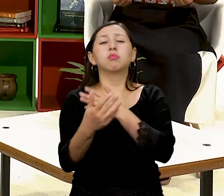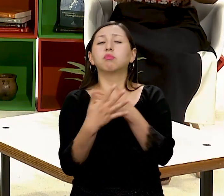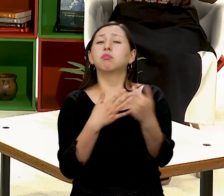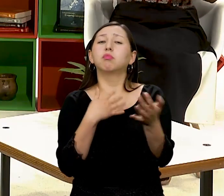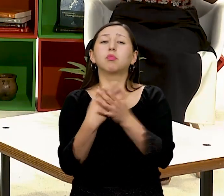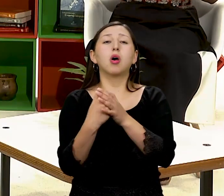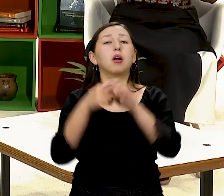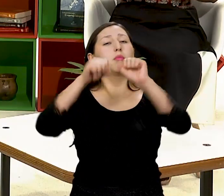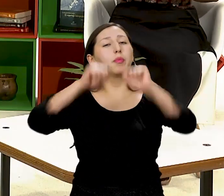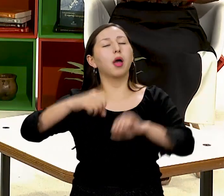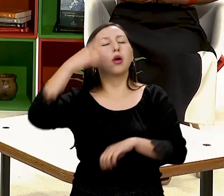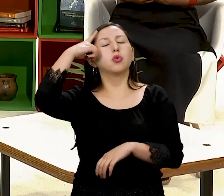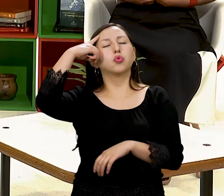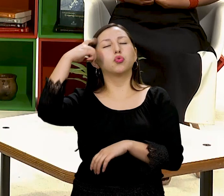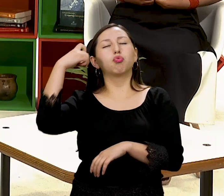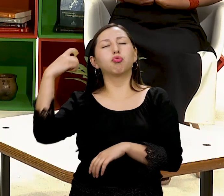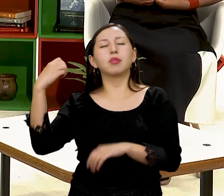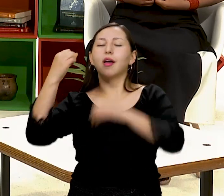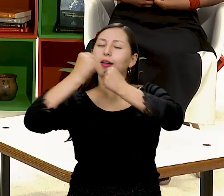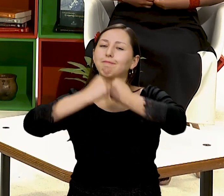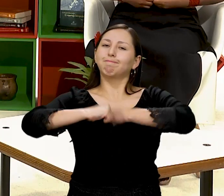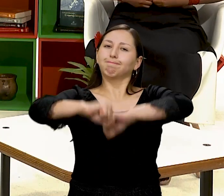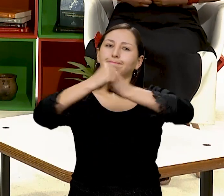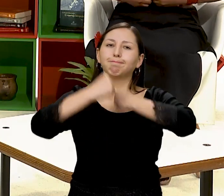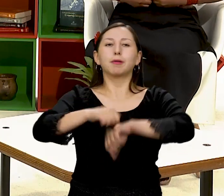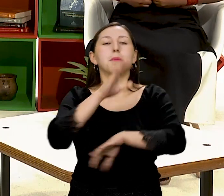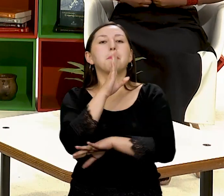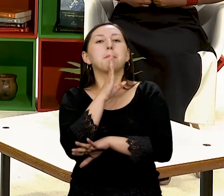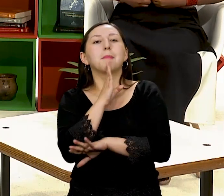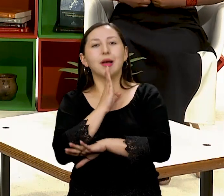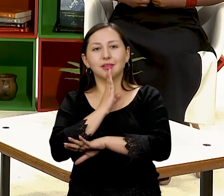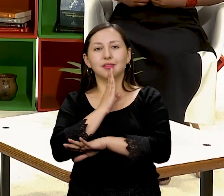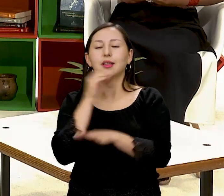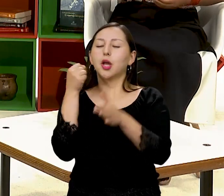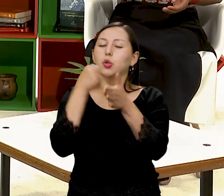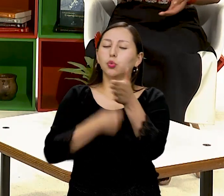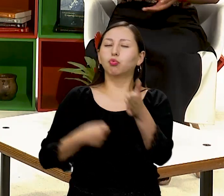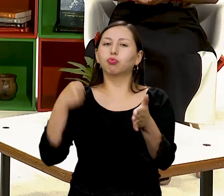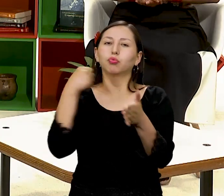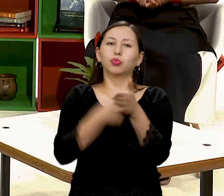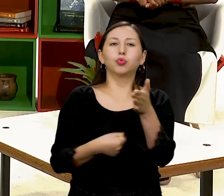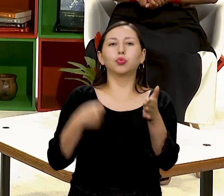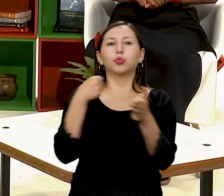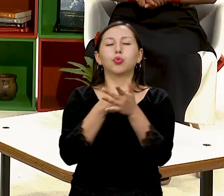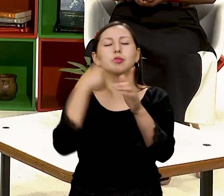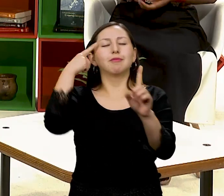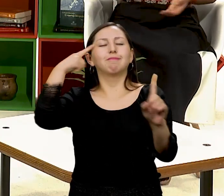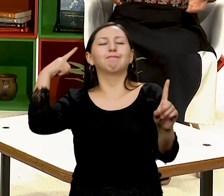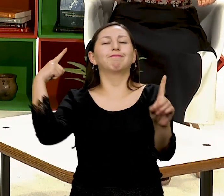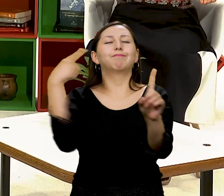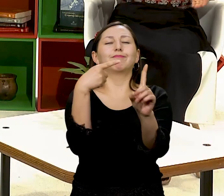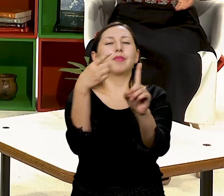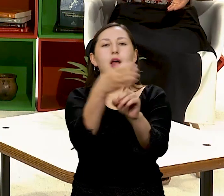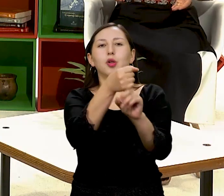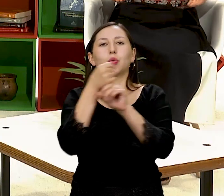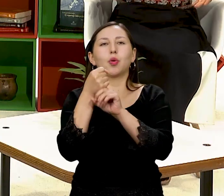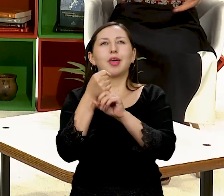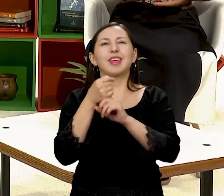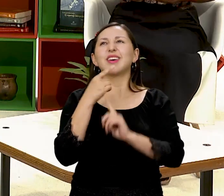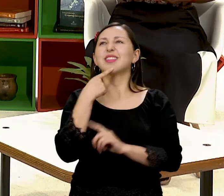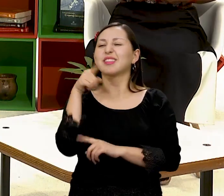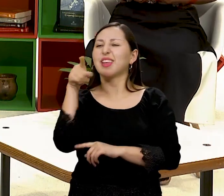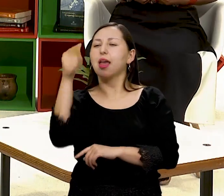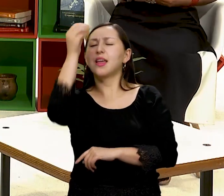porque es solamente la constancia lo que nos lleva a hacer grandes cosas, ni siquiera ser inteligentes.